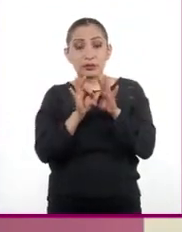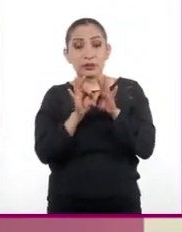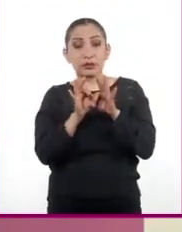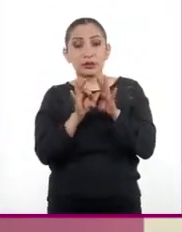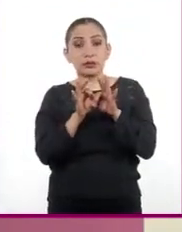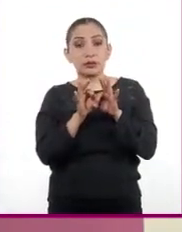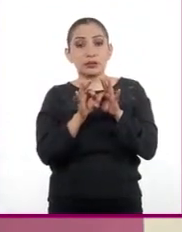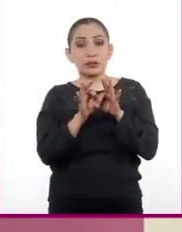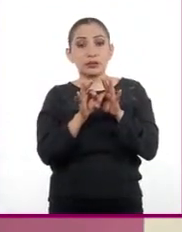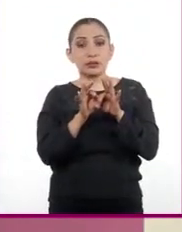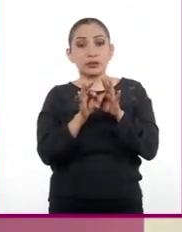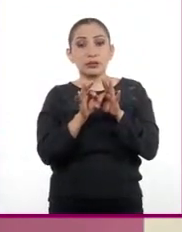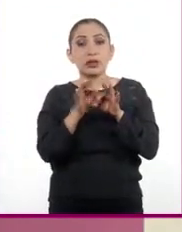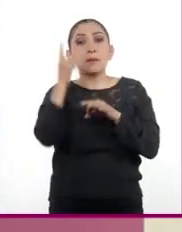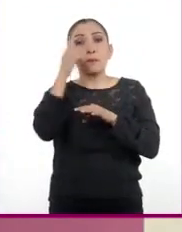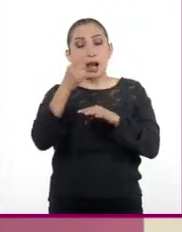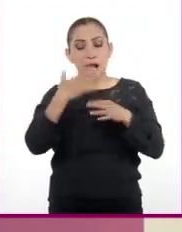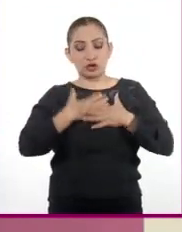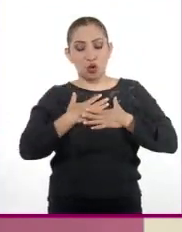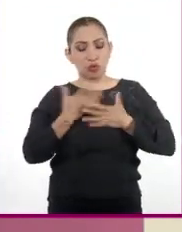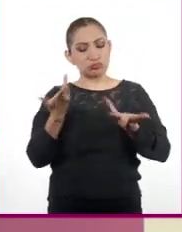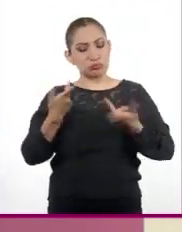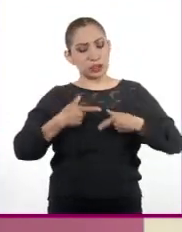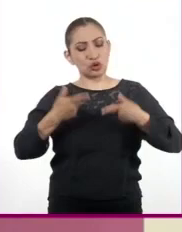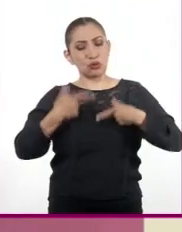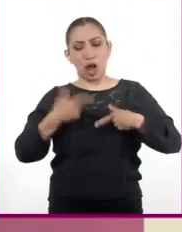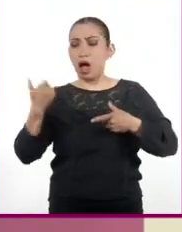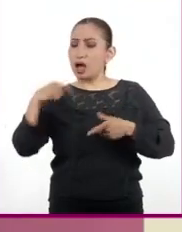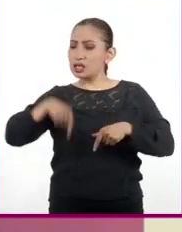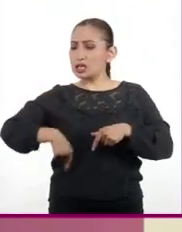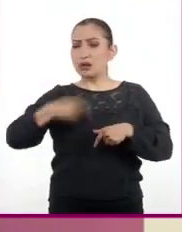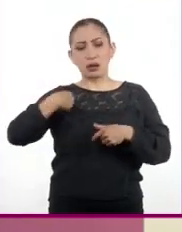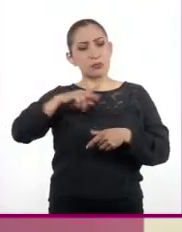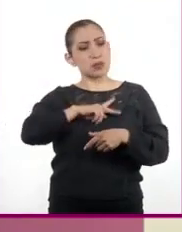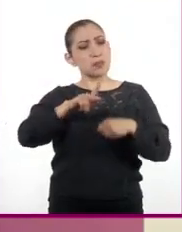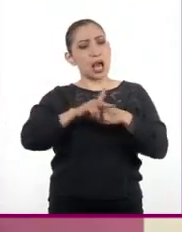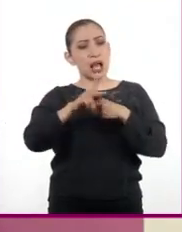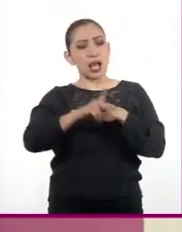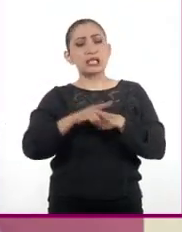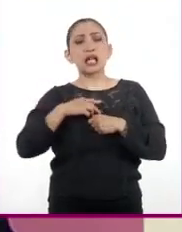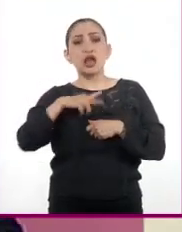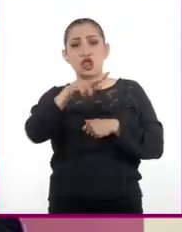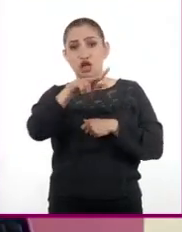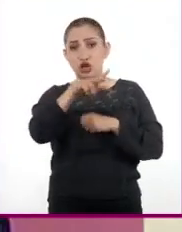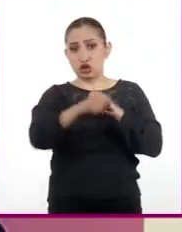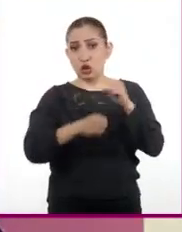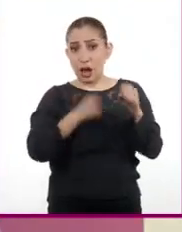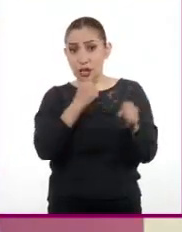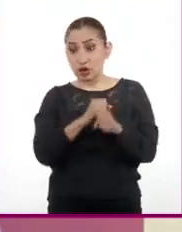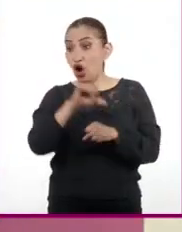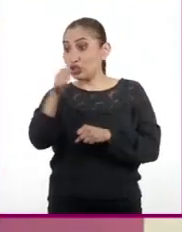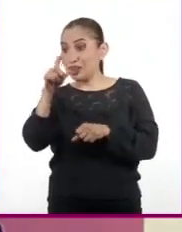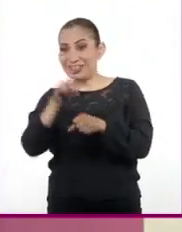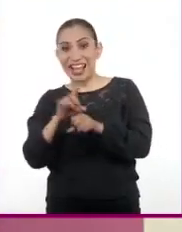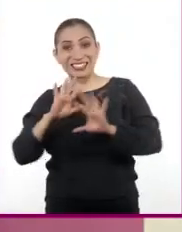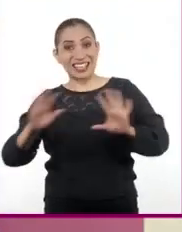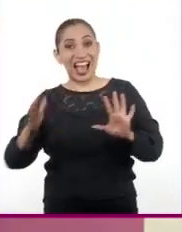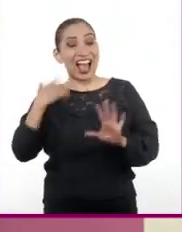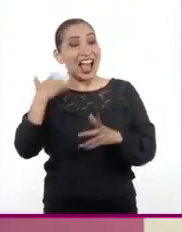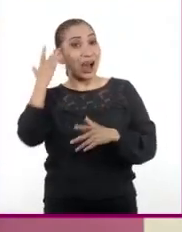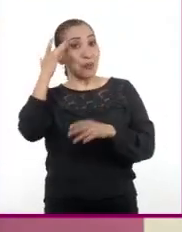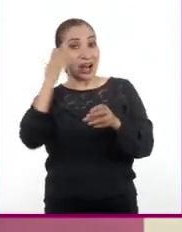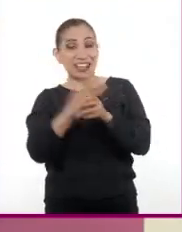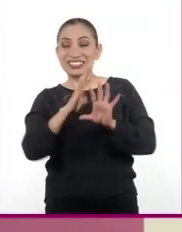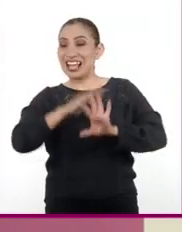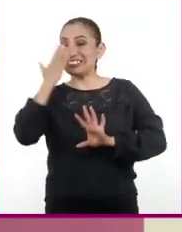para constituirse en ciudadanos. Sabemos que no por llegar a los 18 años, al día siguiente de ese aniversario